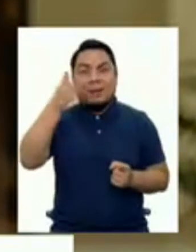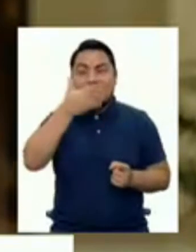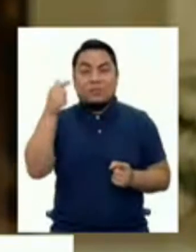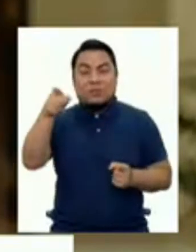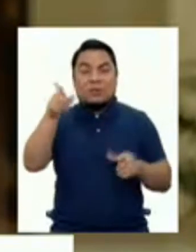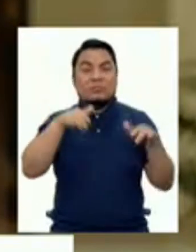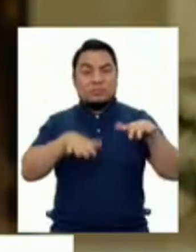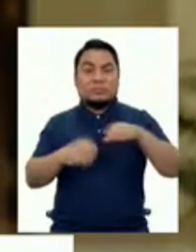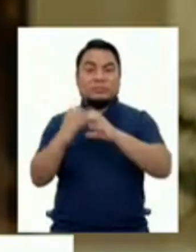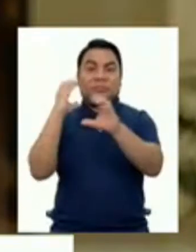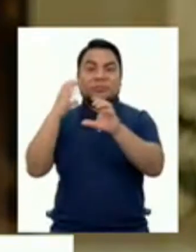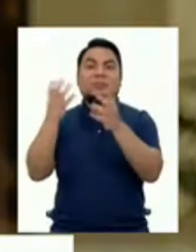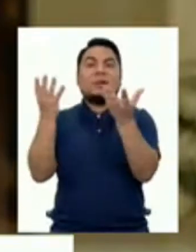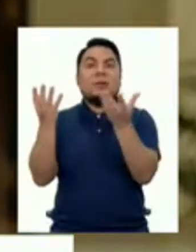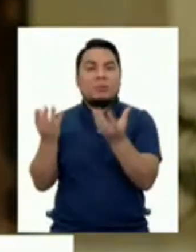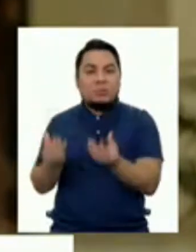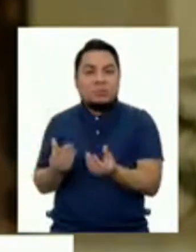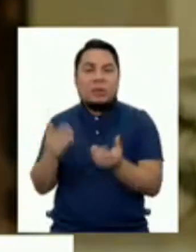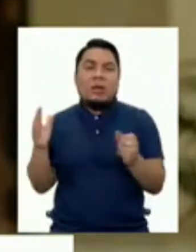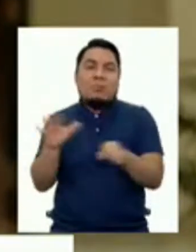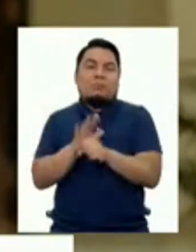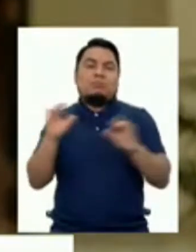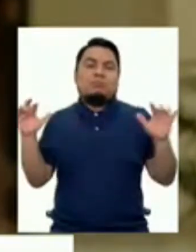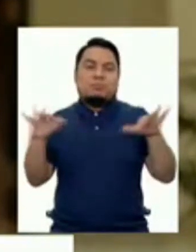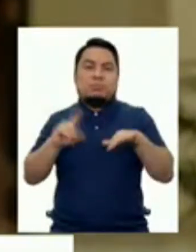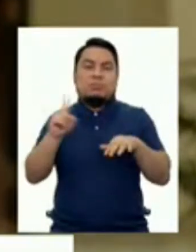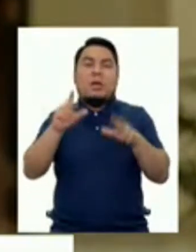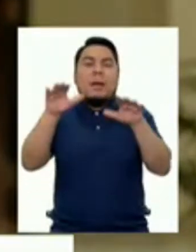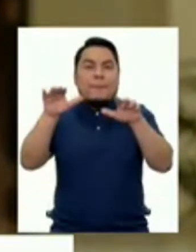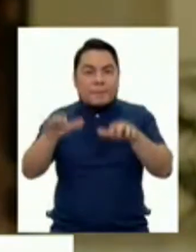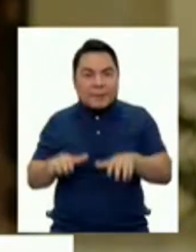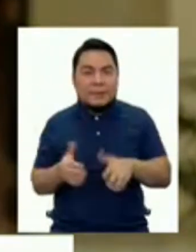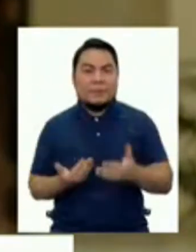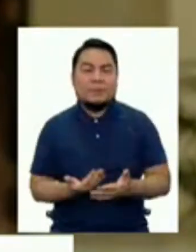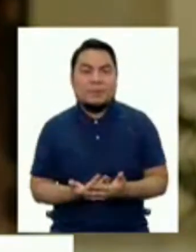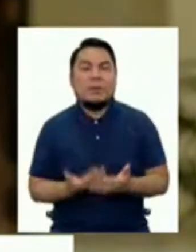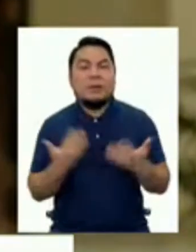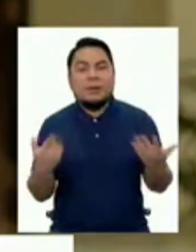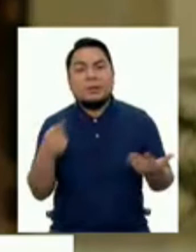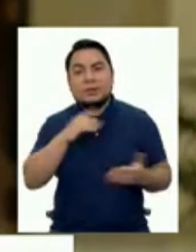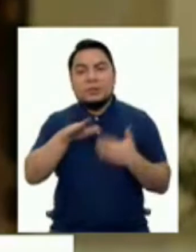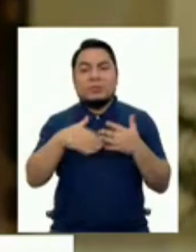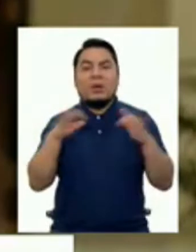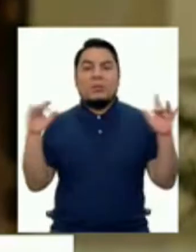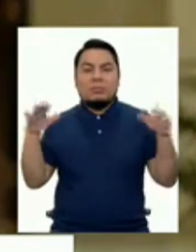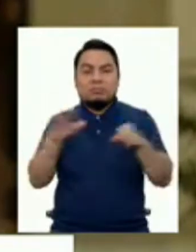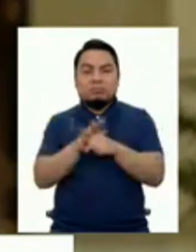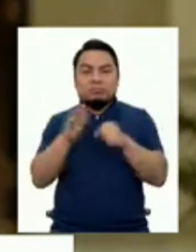de pasajeros no sea de tal forma que concentre